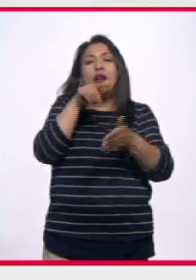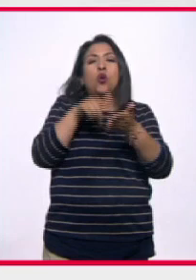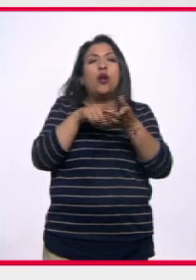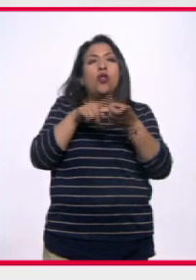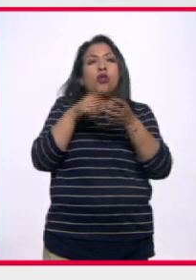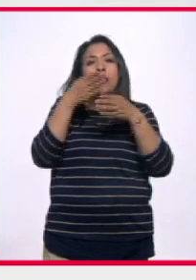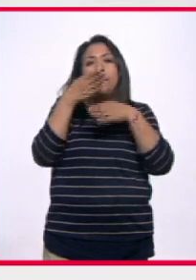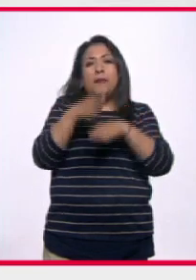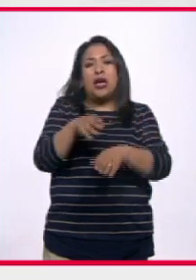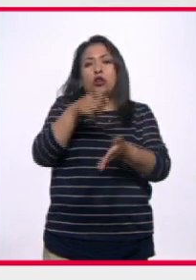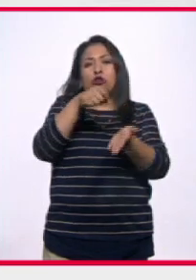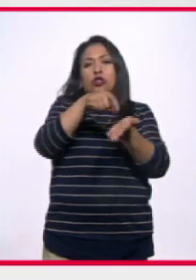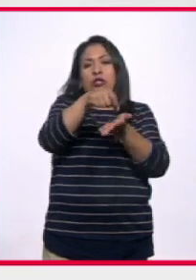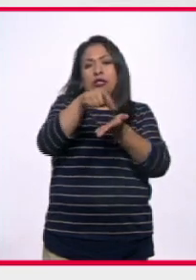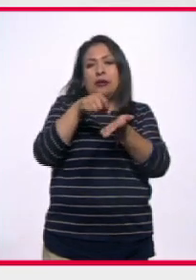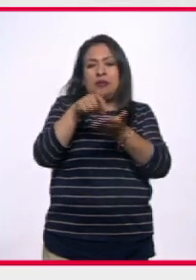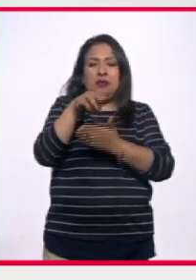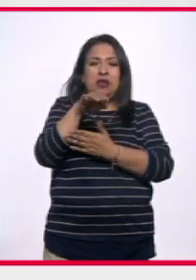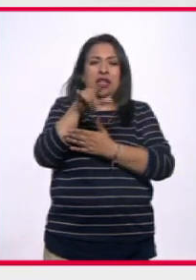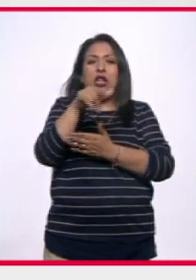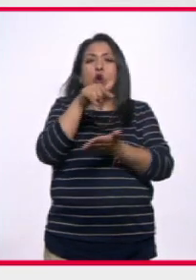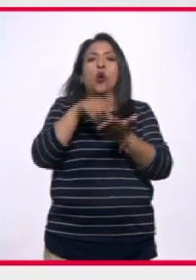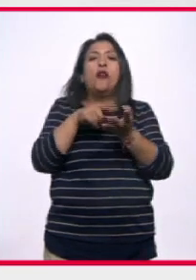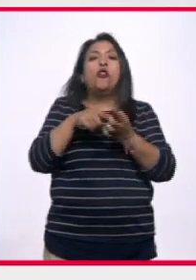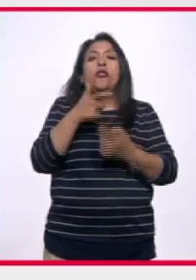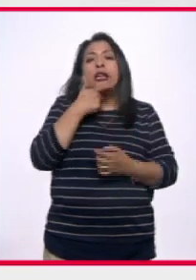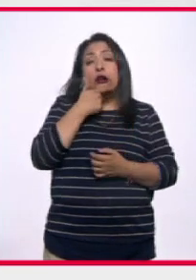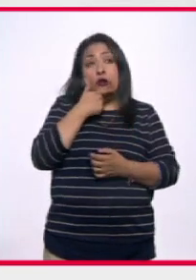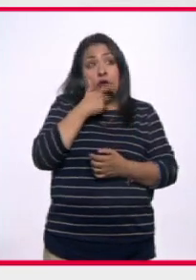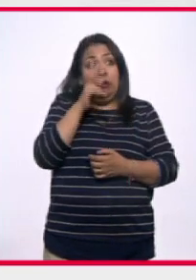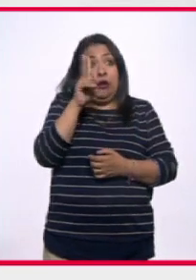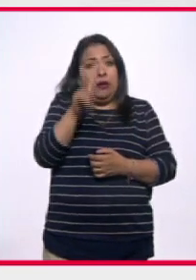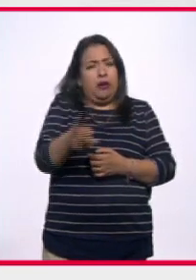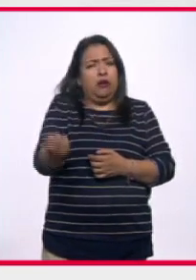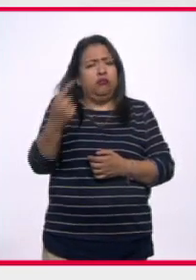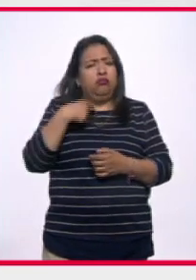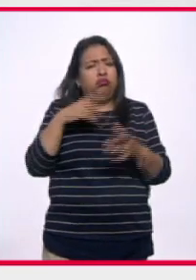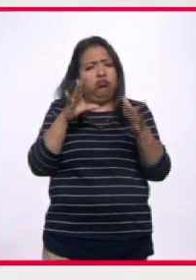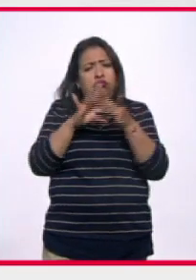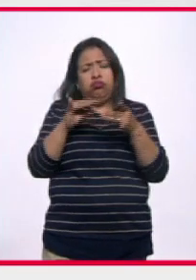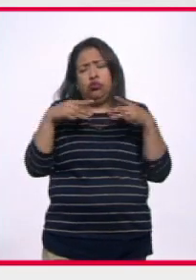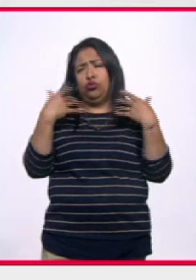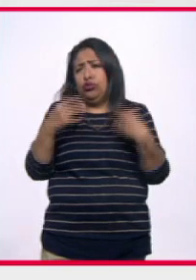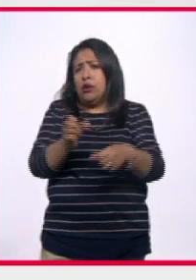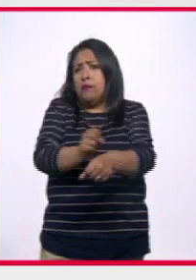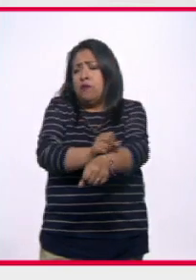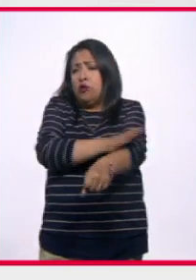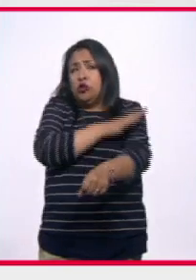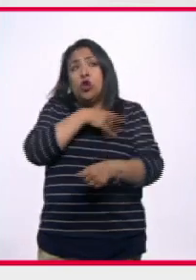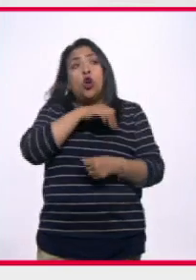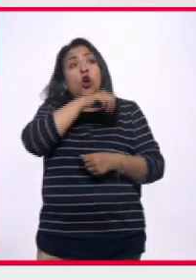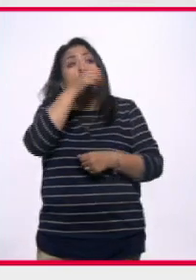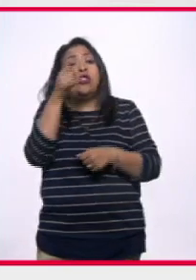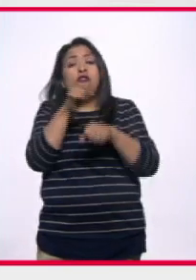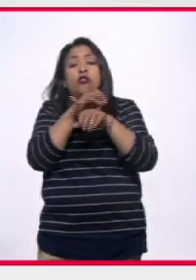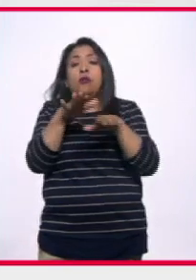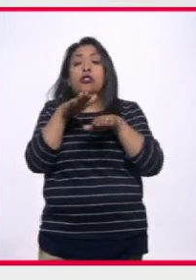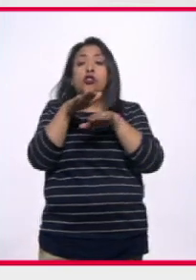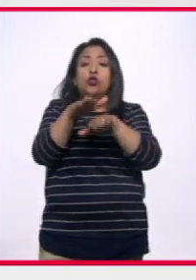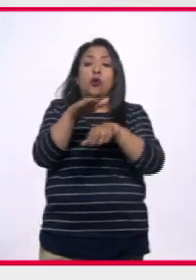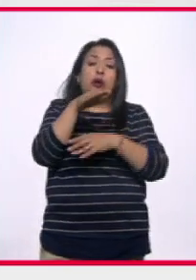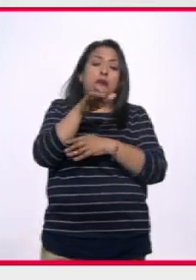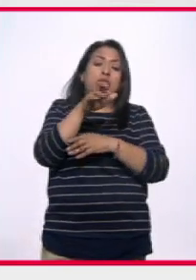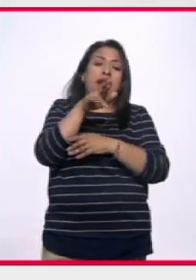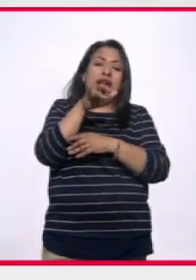de semillas del milenio que está en reino unido- la verdad nos dicen cosas muy emocionantes y una nota a propósito de